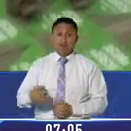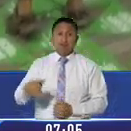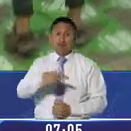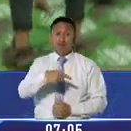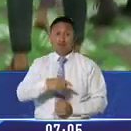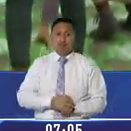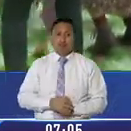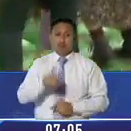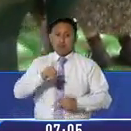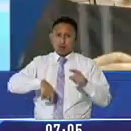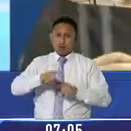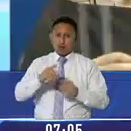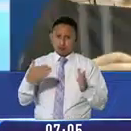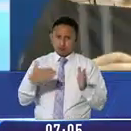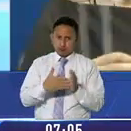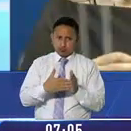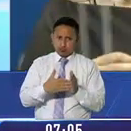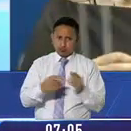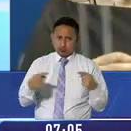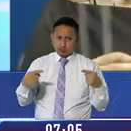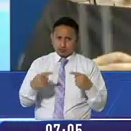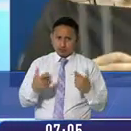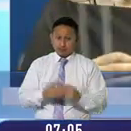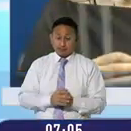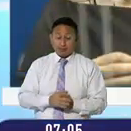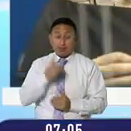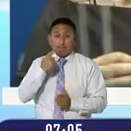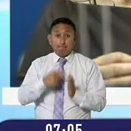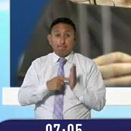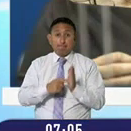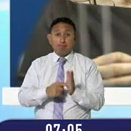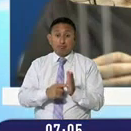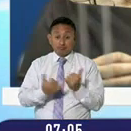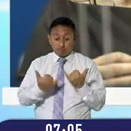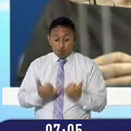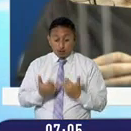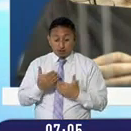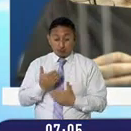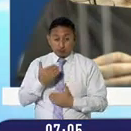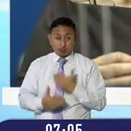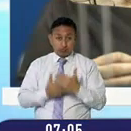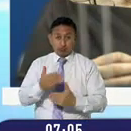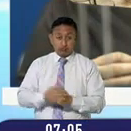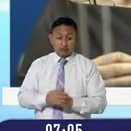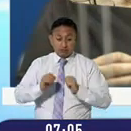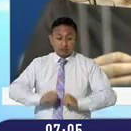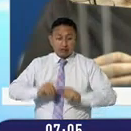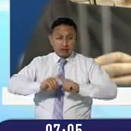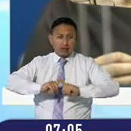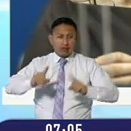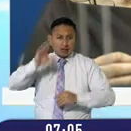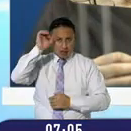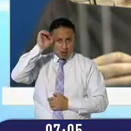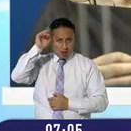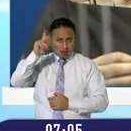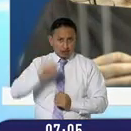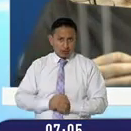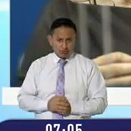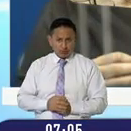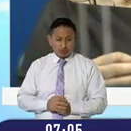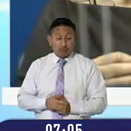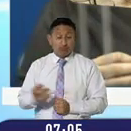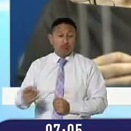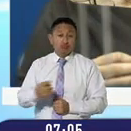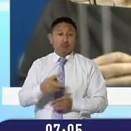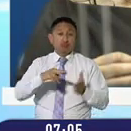en contra. Pero no puede ser posible que por el ejercicio legislativo que estamos llevando adelante, esta diversidad de criterios corresponda o signifique que compañeros